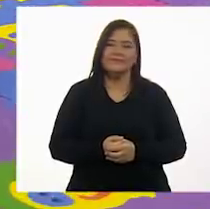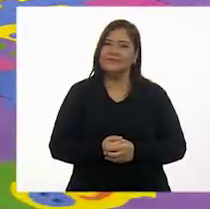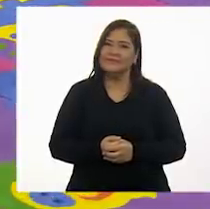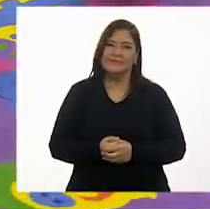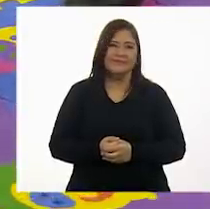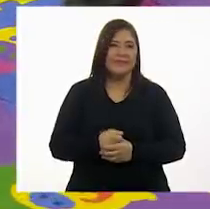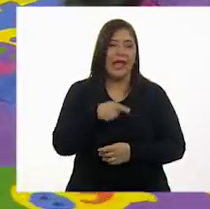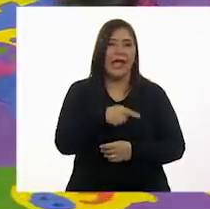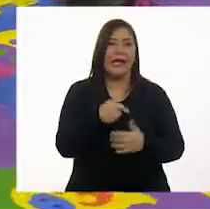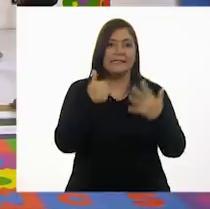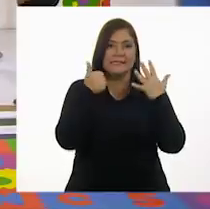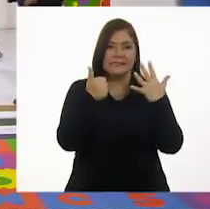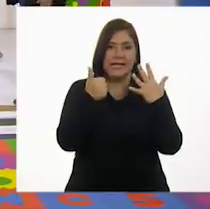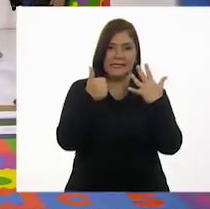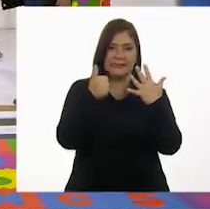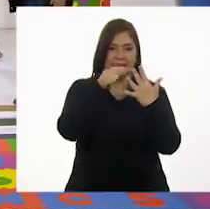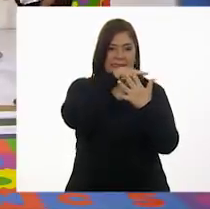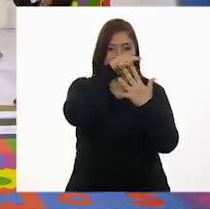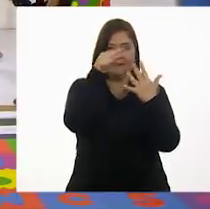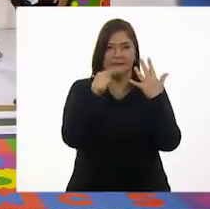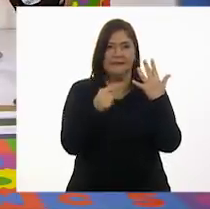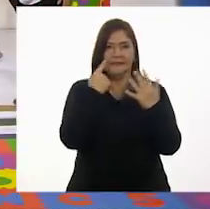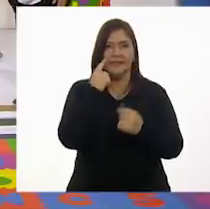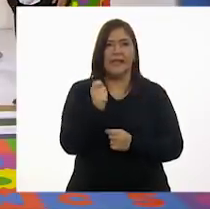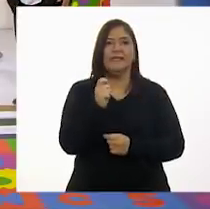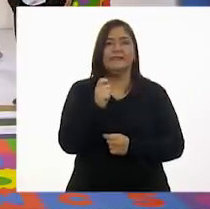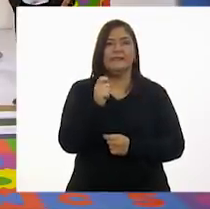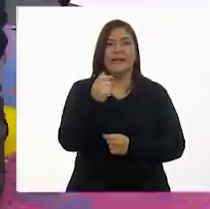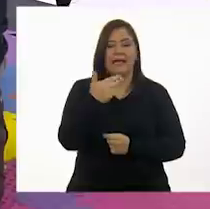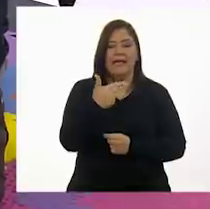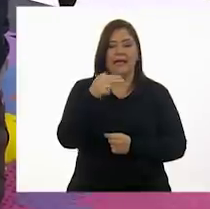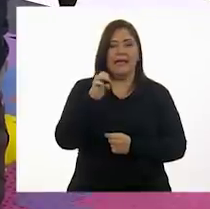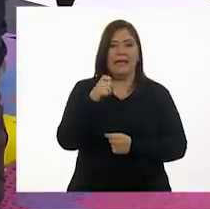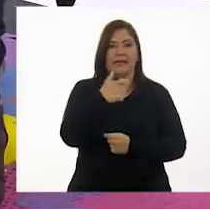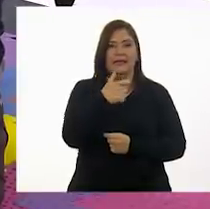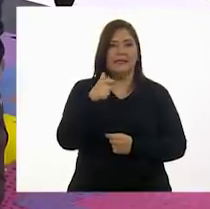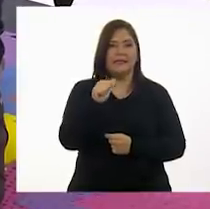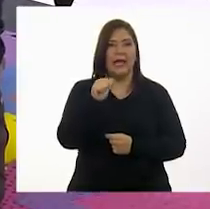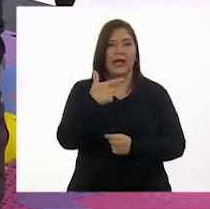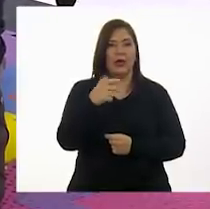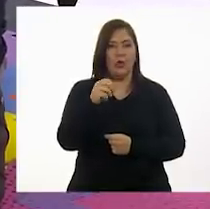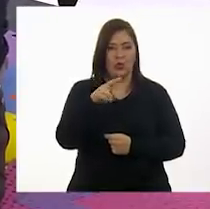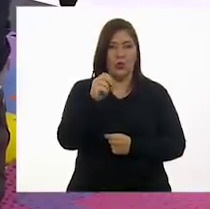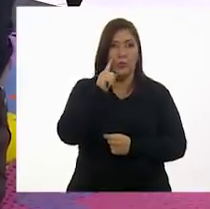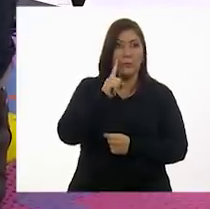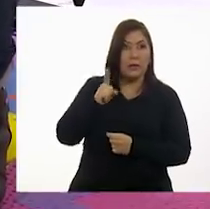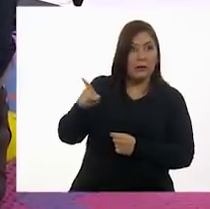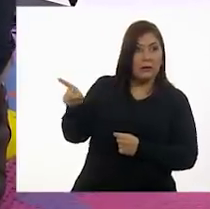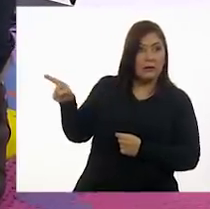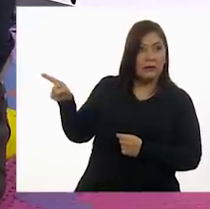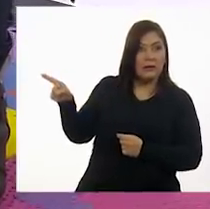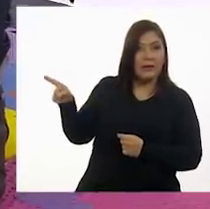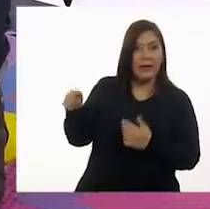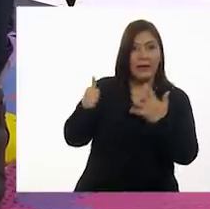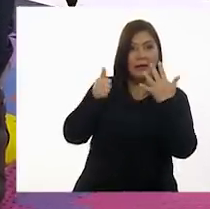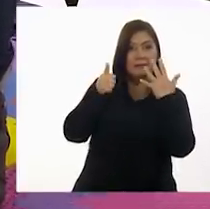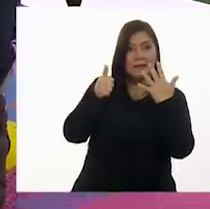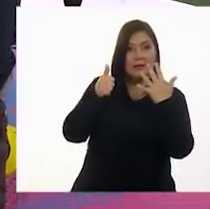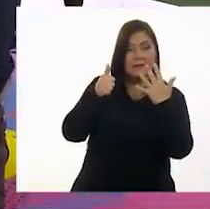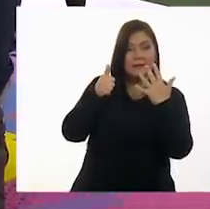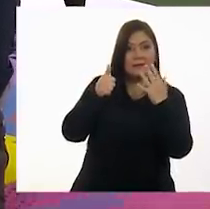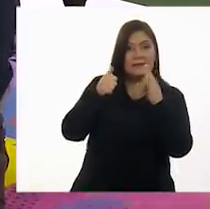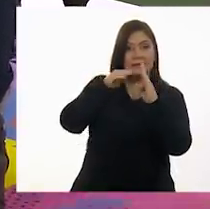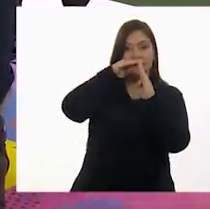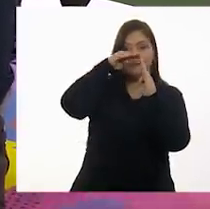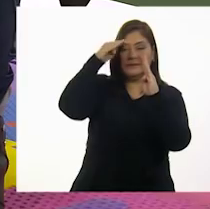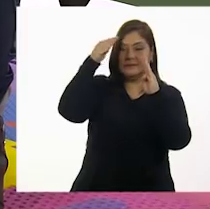Cayó un hexágono. Vamos a enseñarle a las niñas y a los niños que es un hexágono, porque